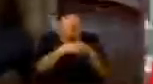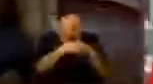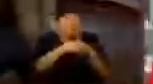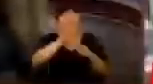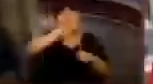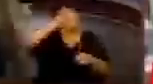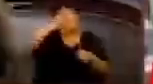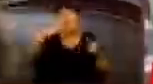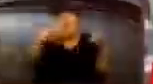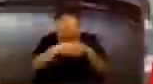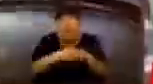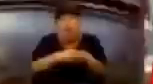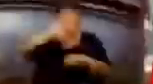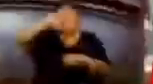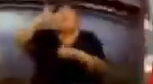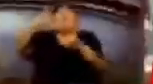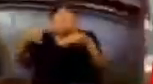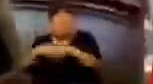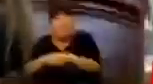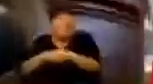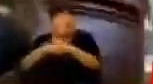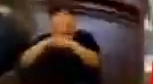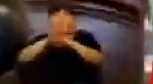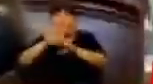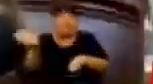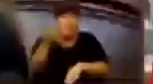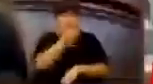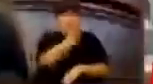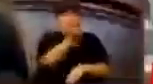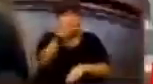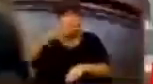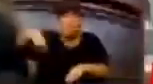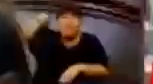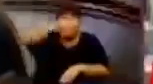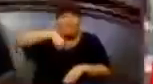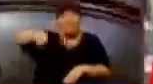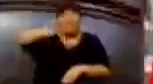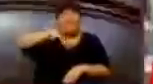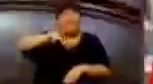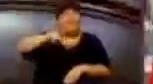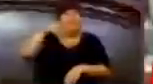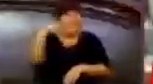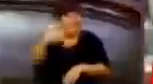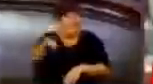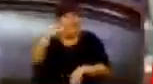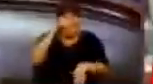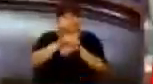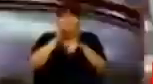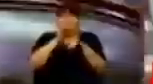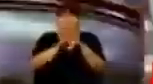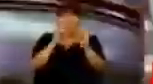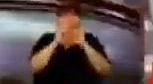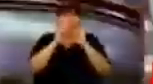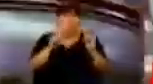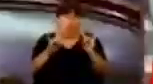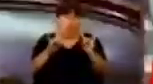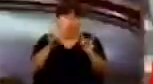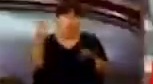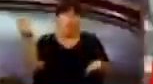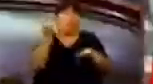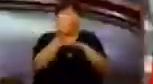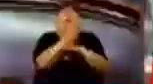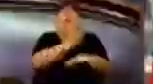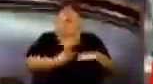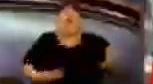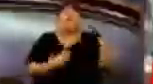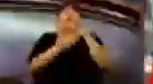acuerdo, el otro día nos abrazamos porque estábamos de acuerdo en una cosa. Y bueno, así es la vida. ¿La UIA hoy está acompañando este proceso del acuerdo